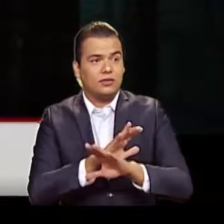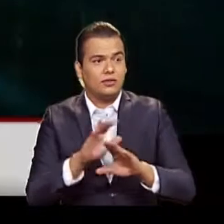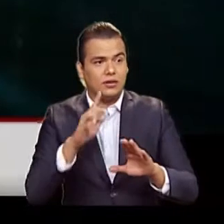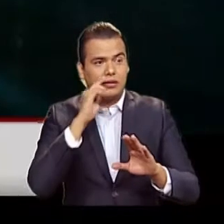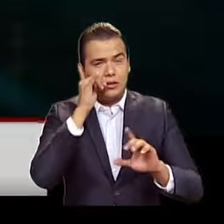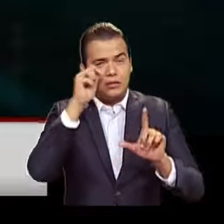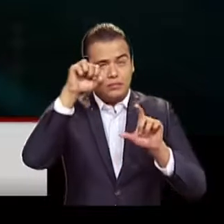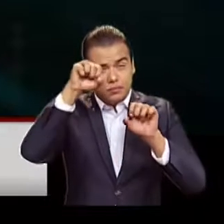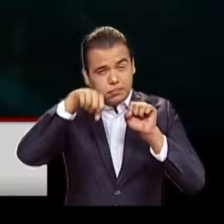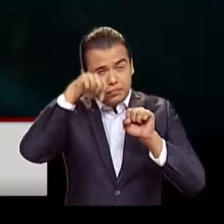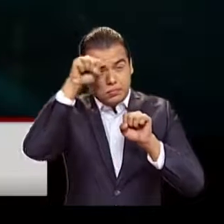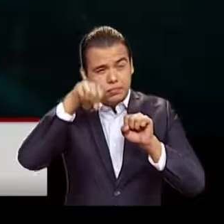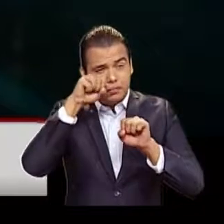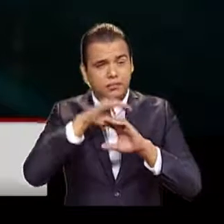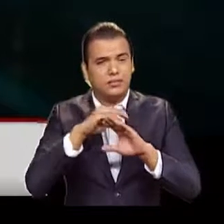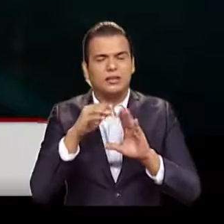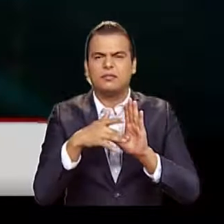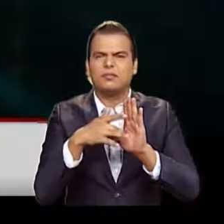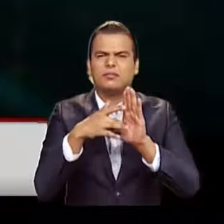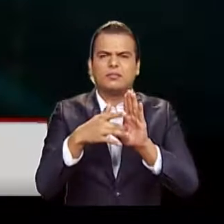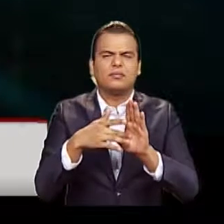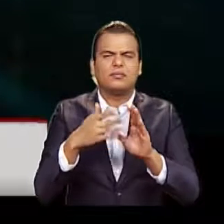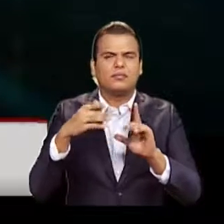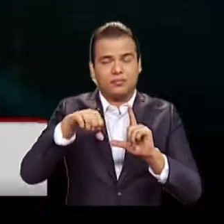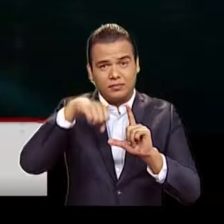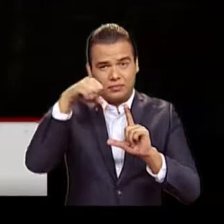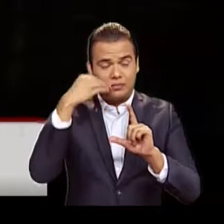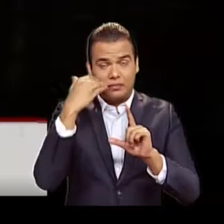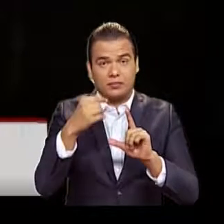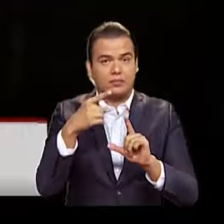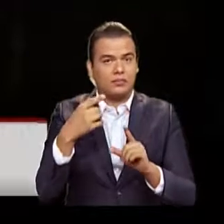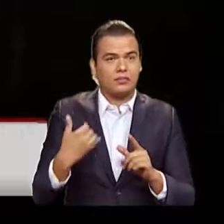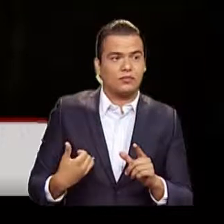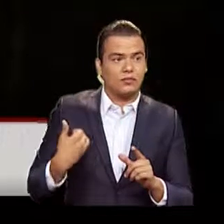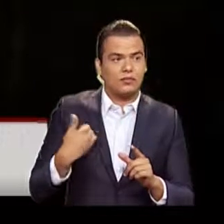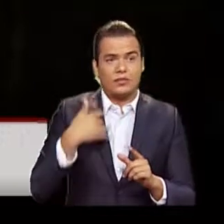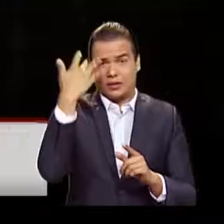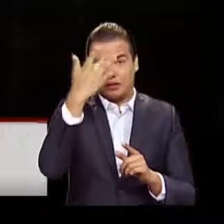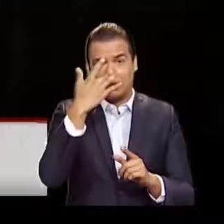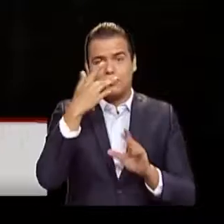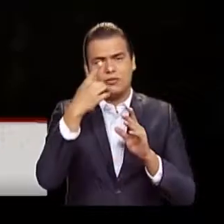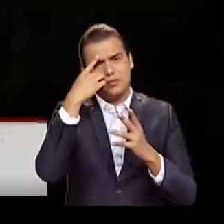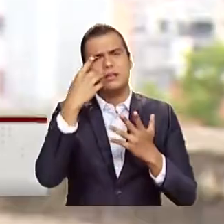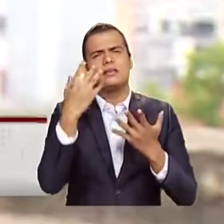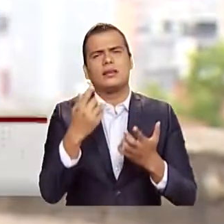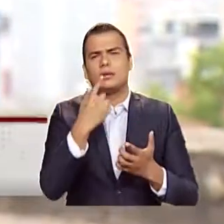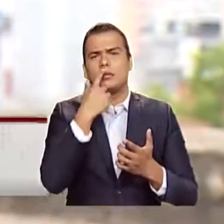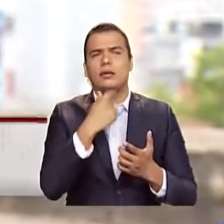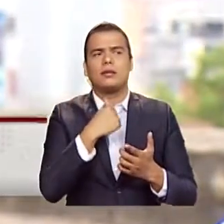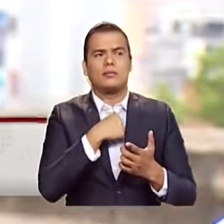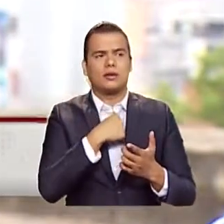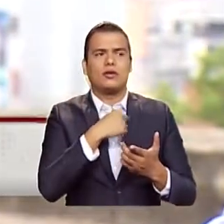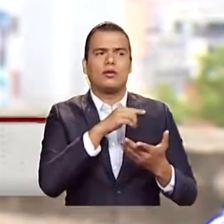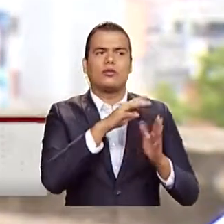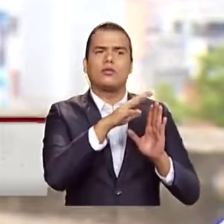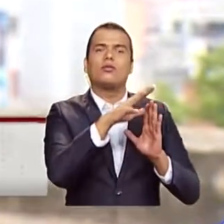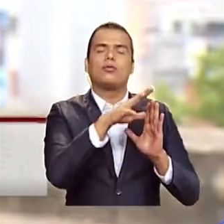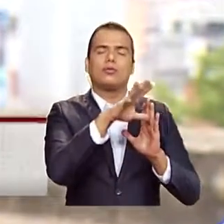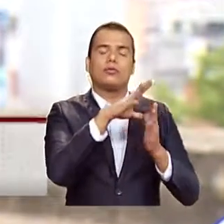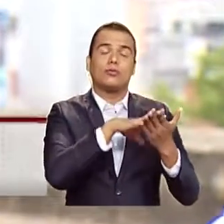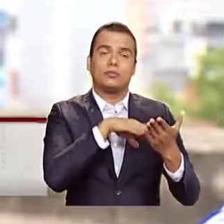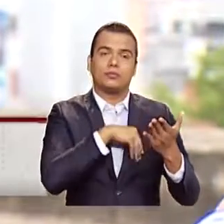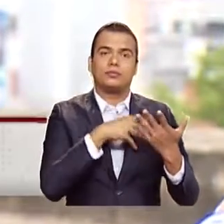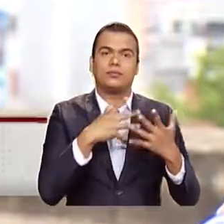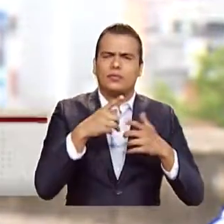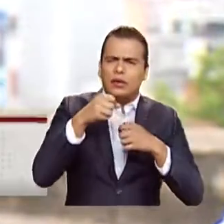recrea la historia de una joven afrocolombiana caleña que lucha por seguir los pasos de su padre en el boxeo. Que es la historia básicamente de una historia de una